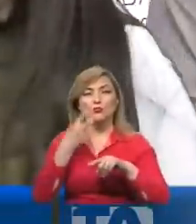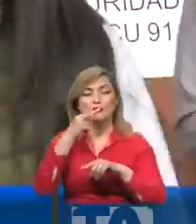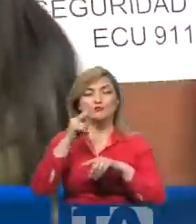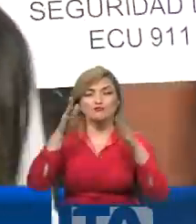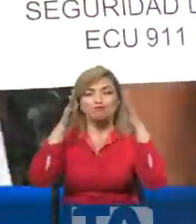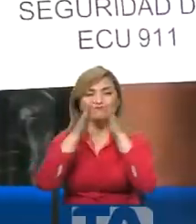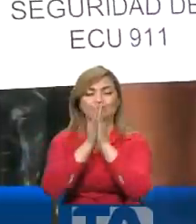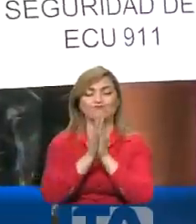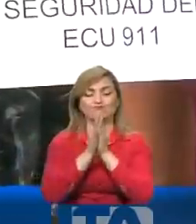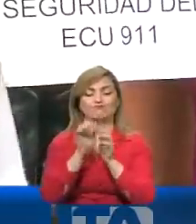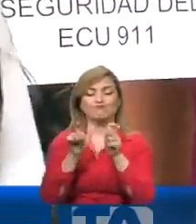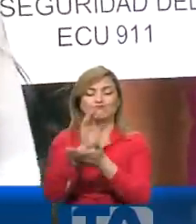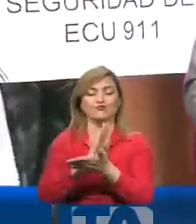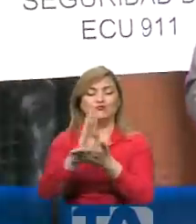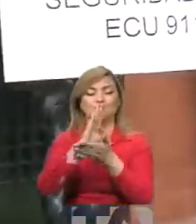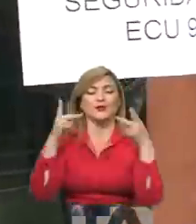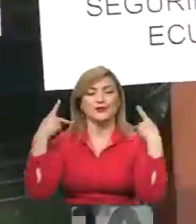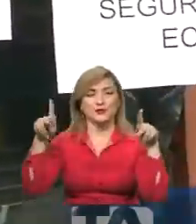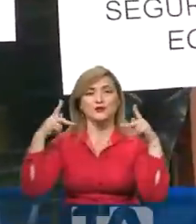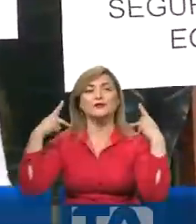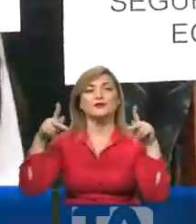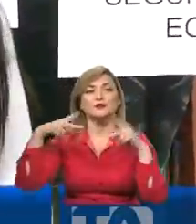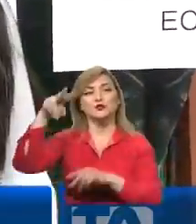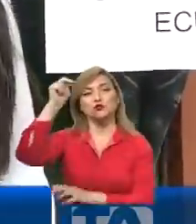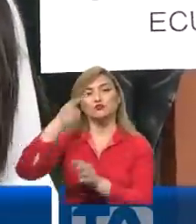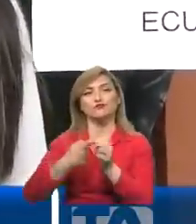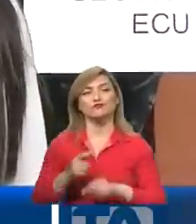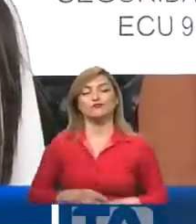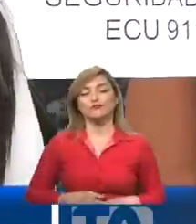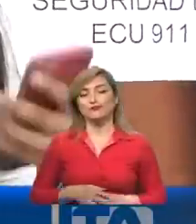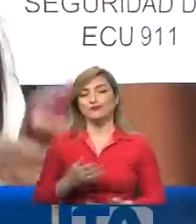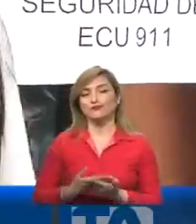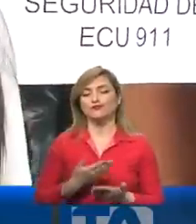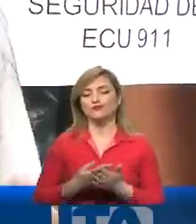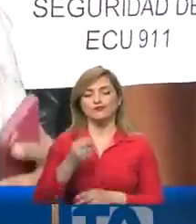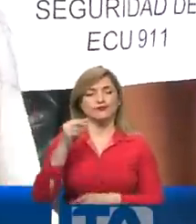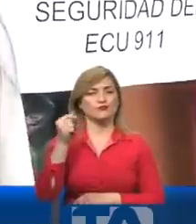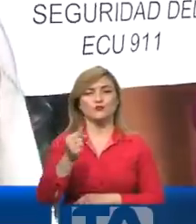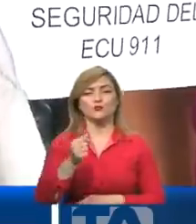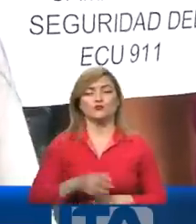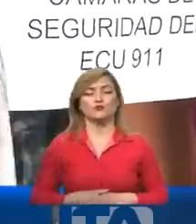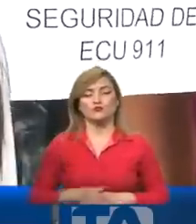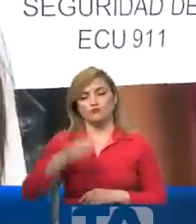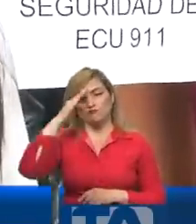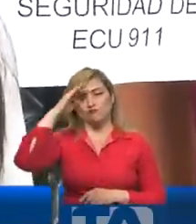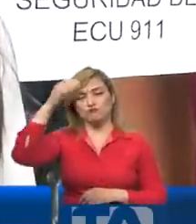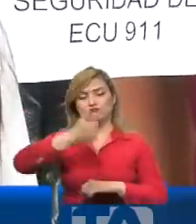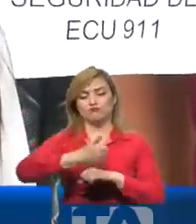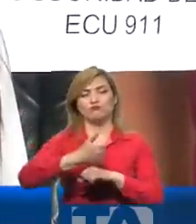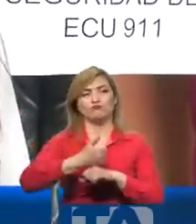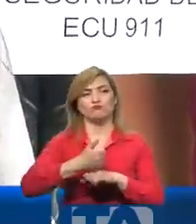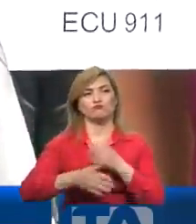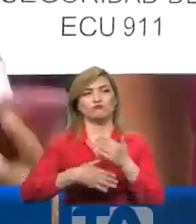moradores del barrio Los Nevados en el sector de la Kennedy, en el norte de Quito. Ellos exigen de inmediato la intervención de todos